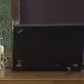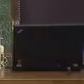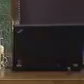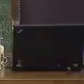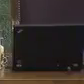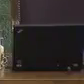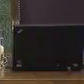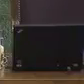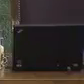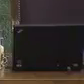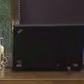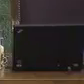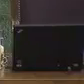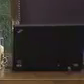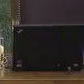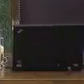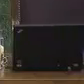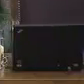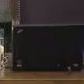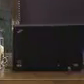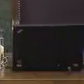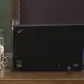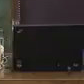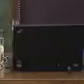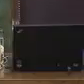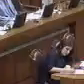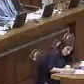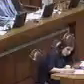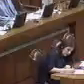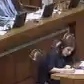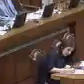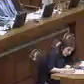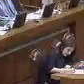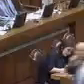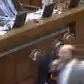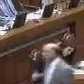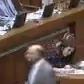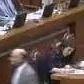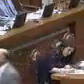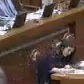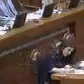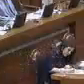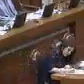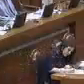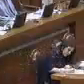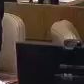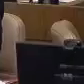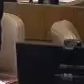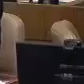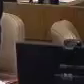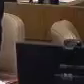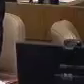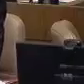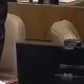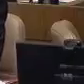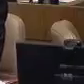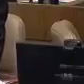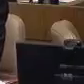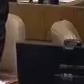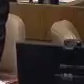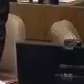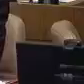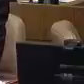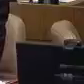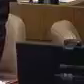3 minutos. Gracias, presidente. Quiero felicitar al diputado Espejo en la forma brillante en que ha expuesto,